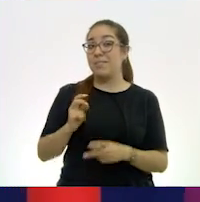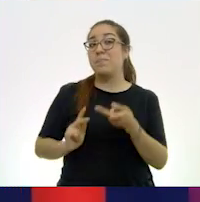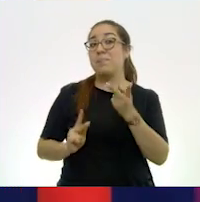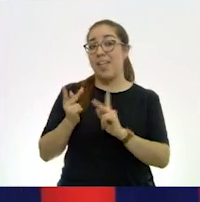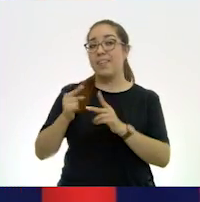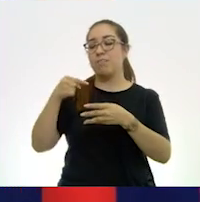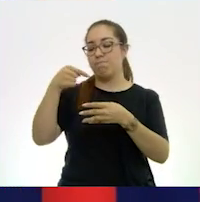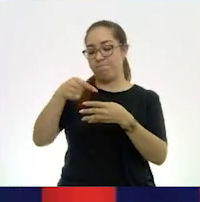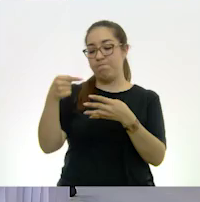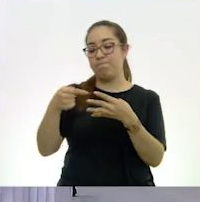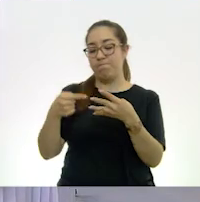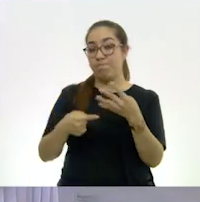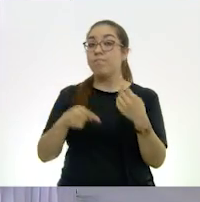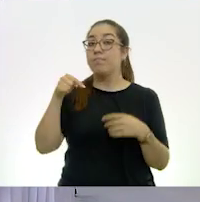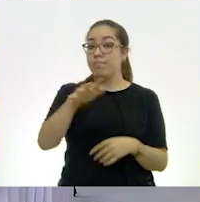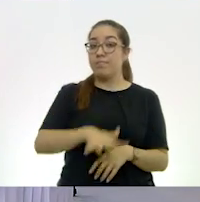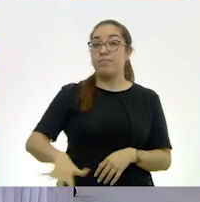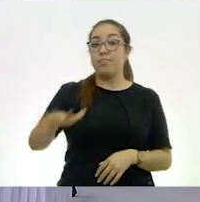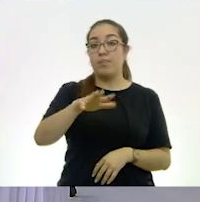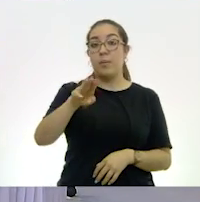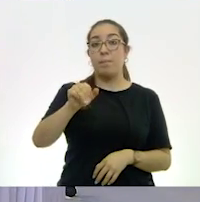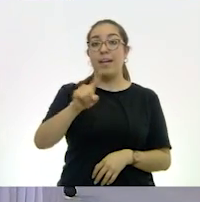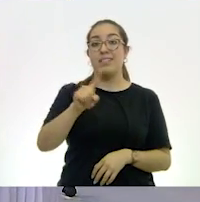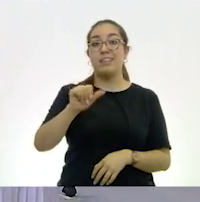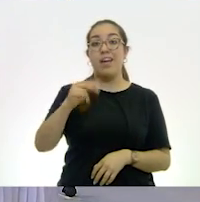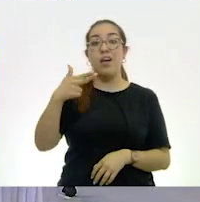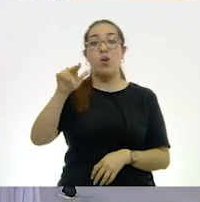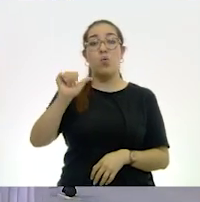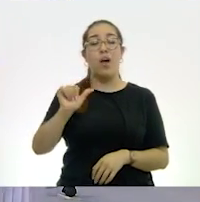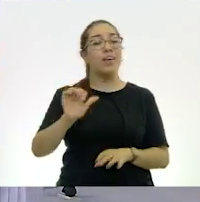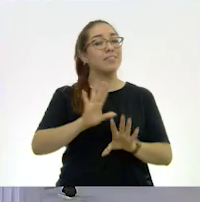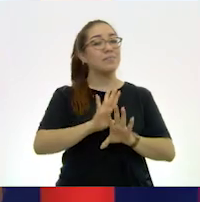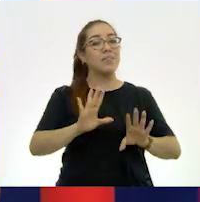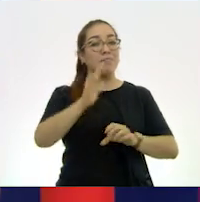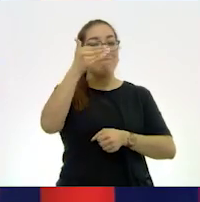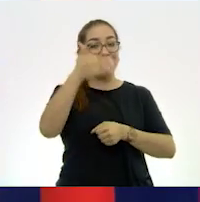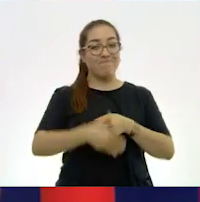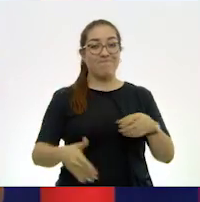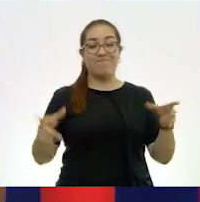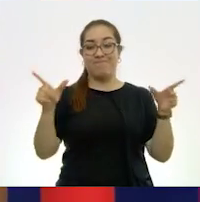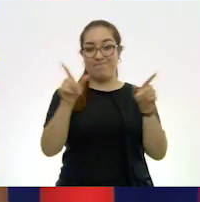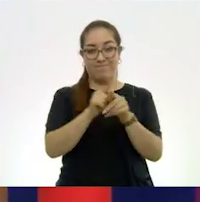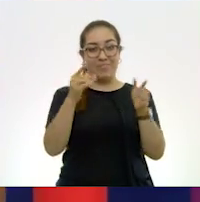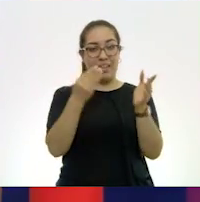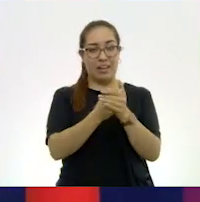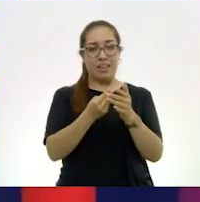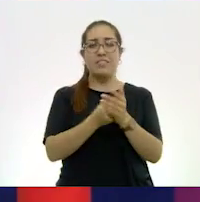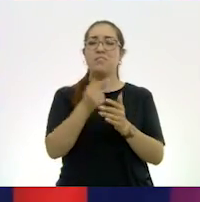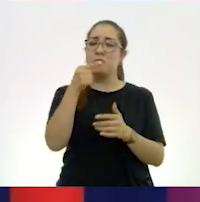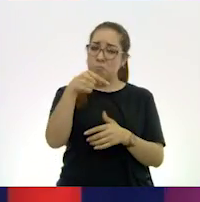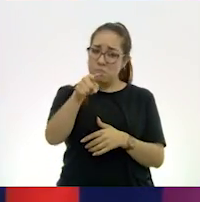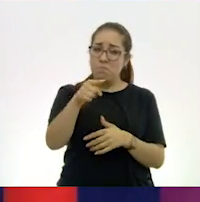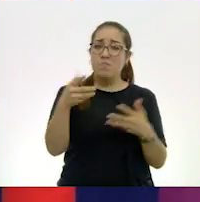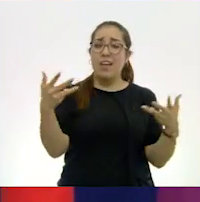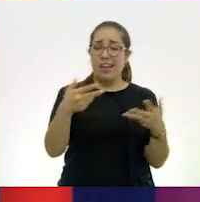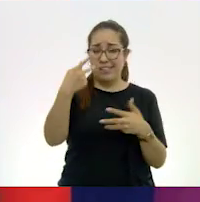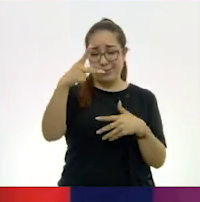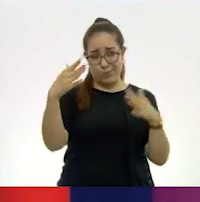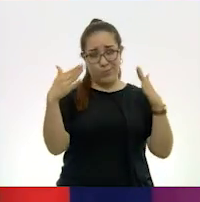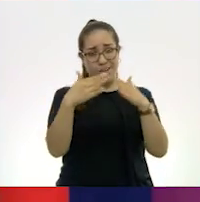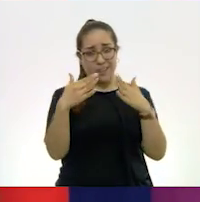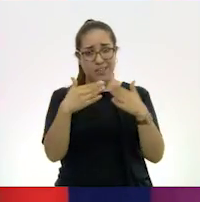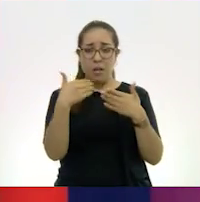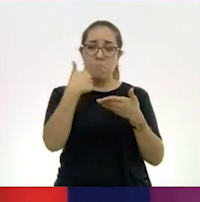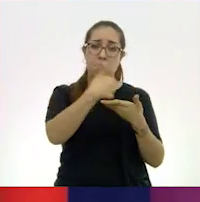medicinales de la región Mazahua. Por hoy hemos terminado la clase. puedes ir a hacer tus labores en